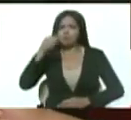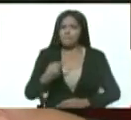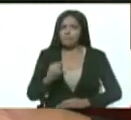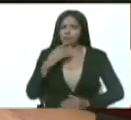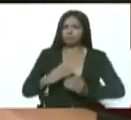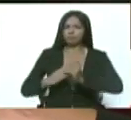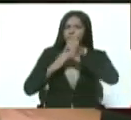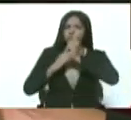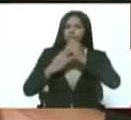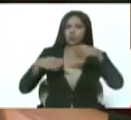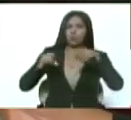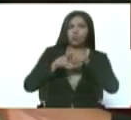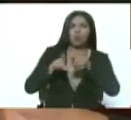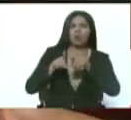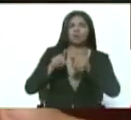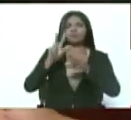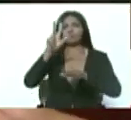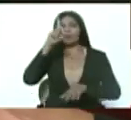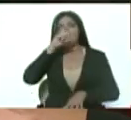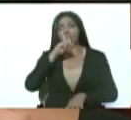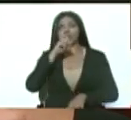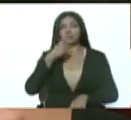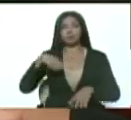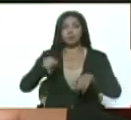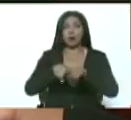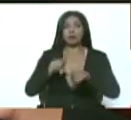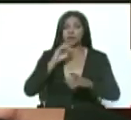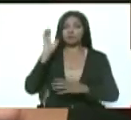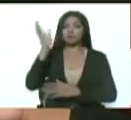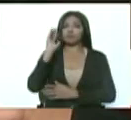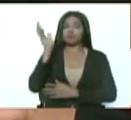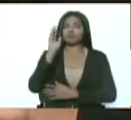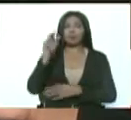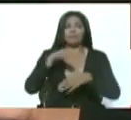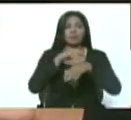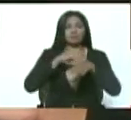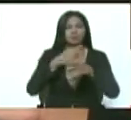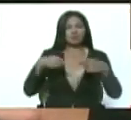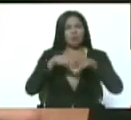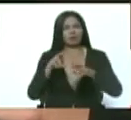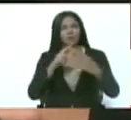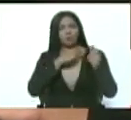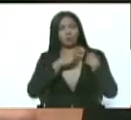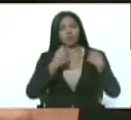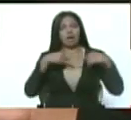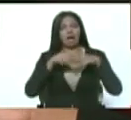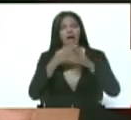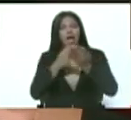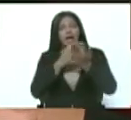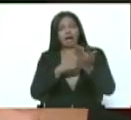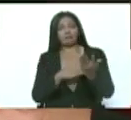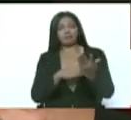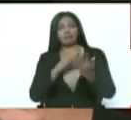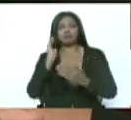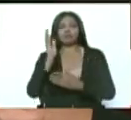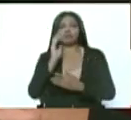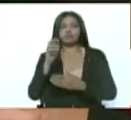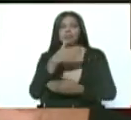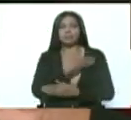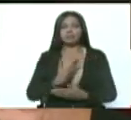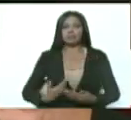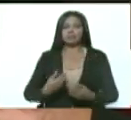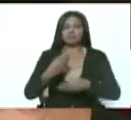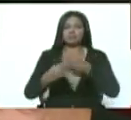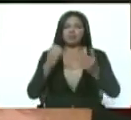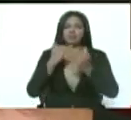NOAL durante estos 3 años. Y esta es la conferencia ministerial que corresponde antes de la conferencia presidencial que se